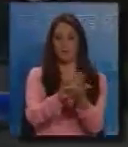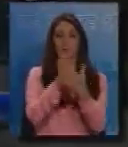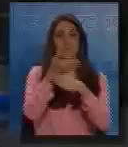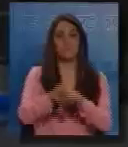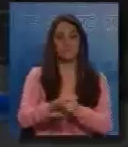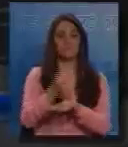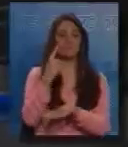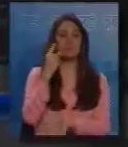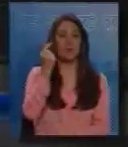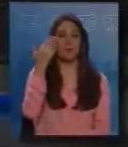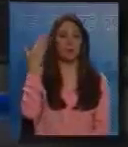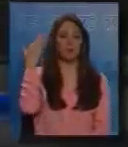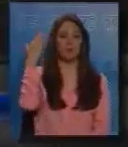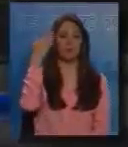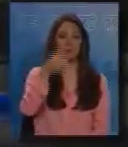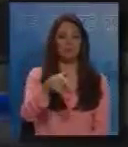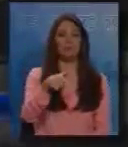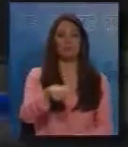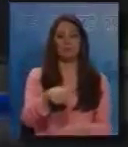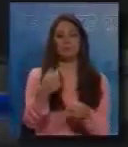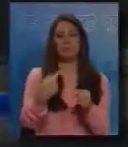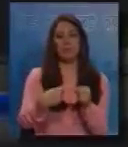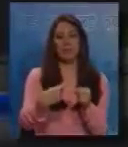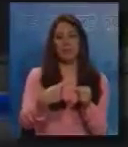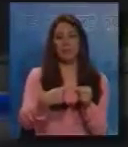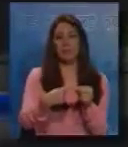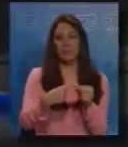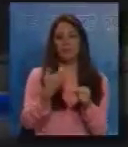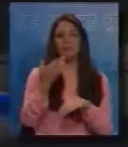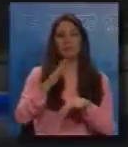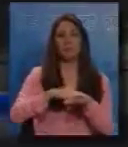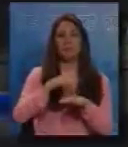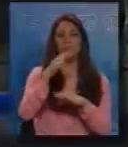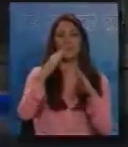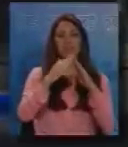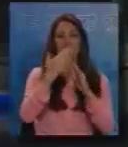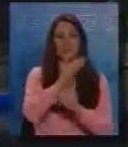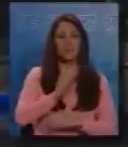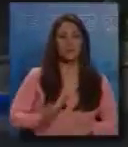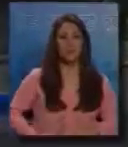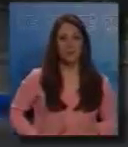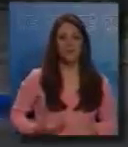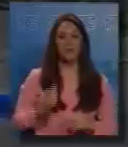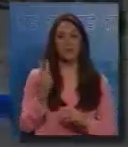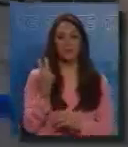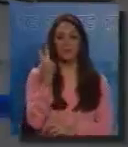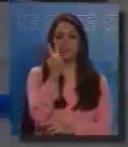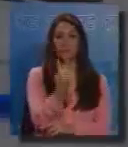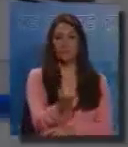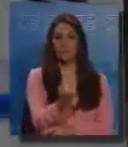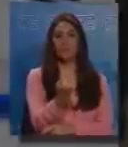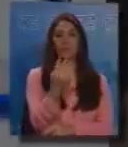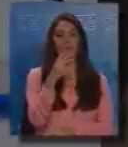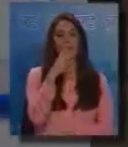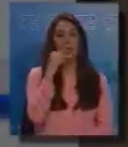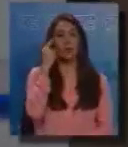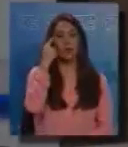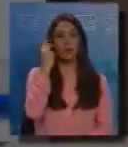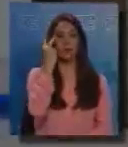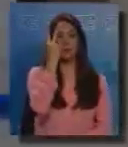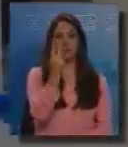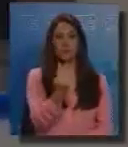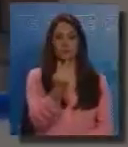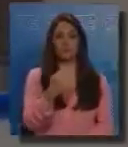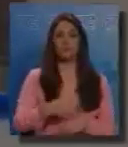Inmediatamente se trasladaría al Palacio de Carondelet, acá en el centro de la capital, para acompañar al presidente de la República, Rafael Correa, en el